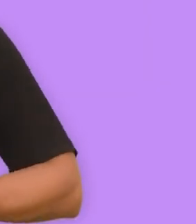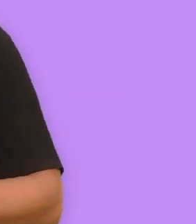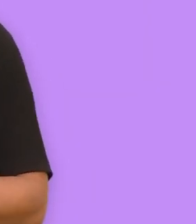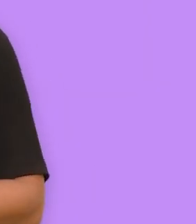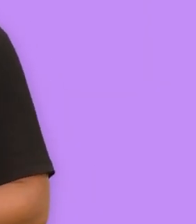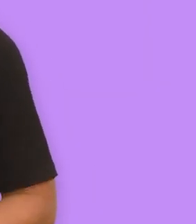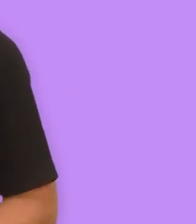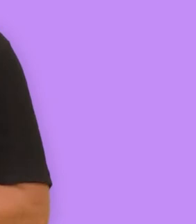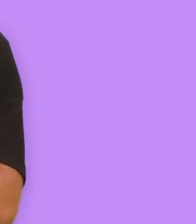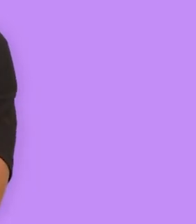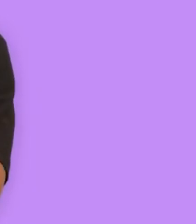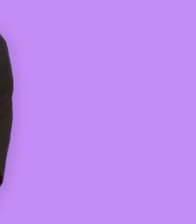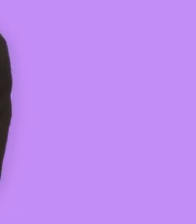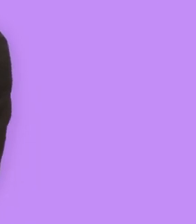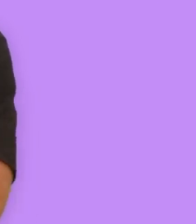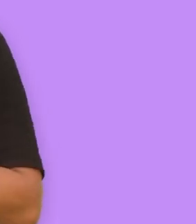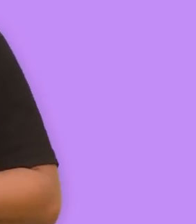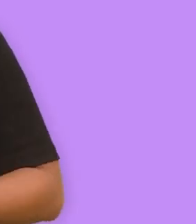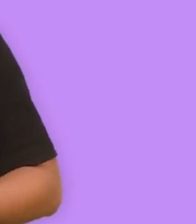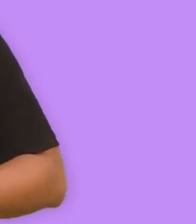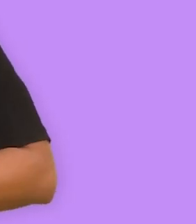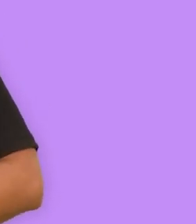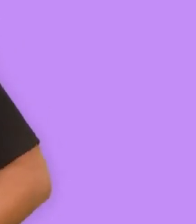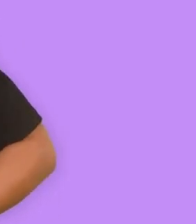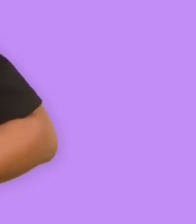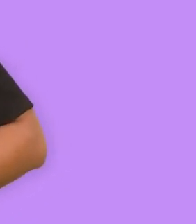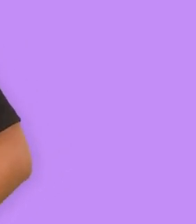Disfruto bailando con mi familia.